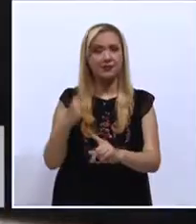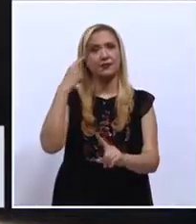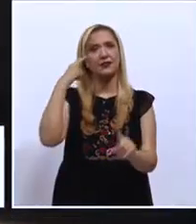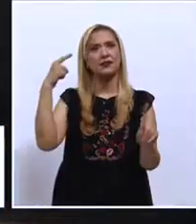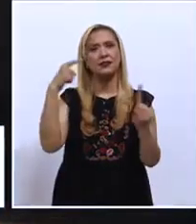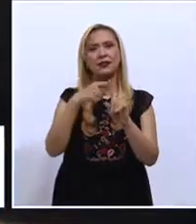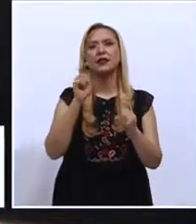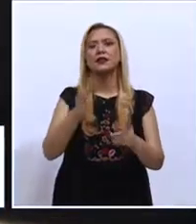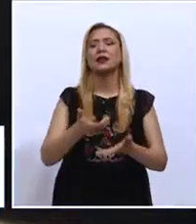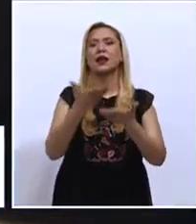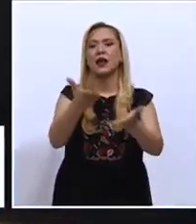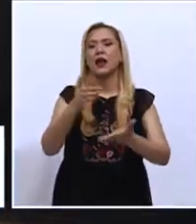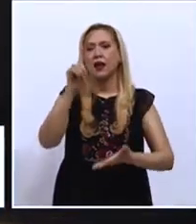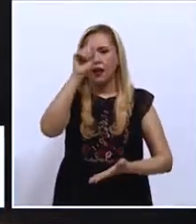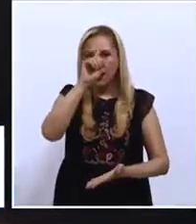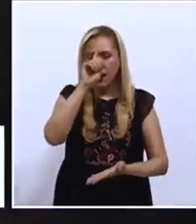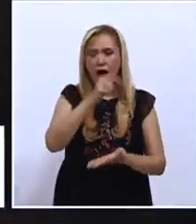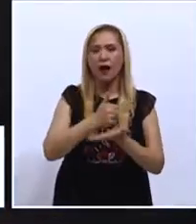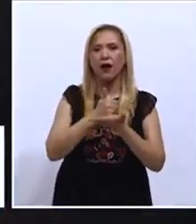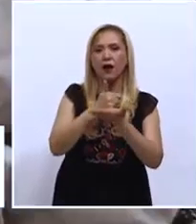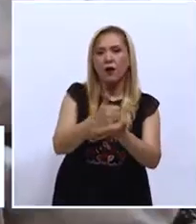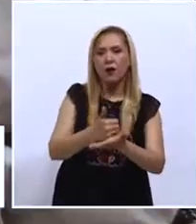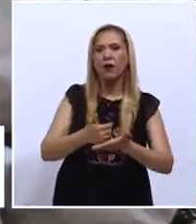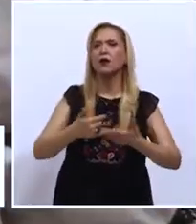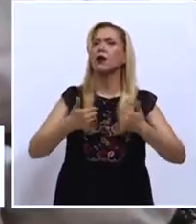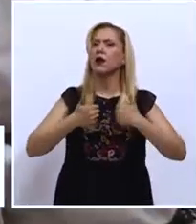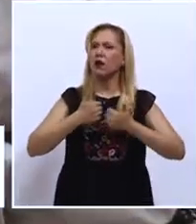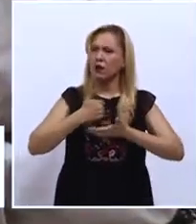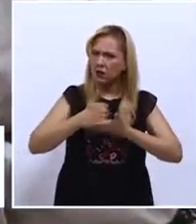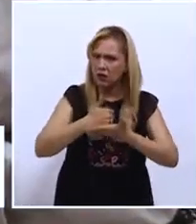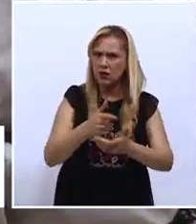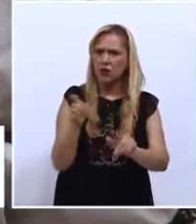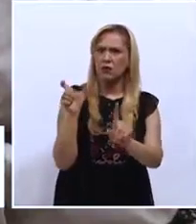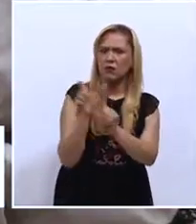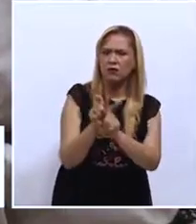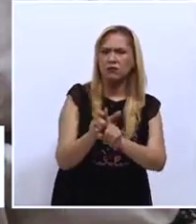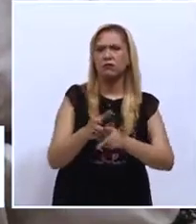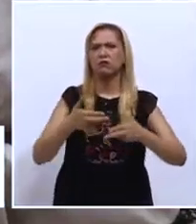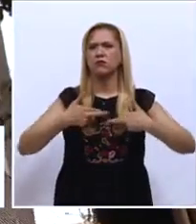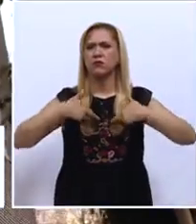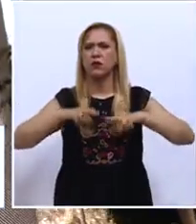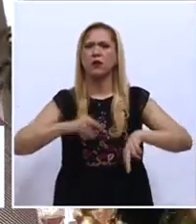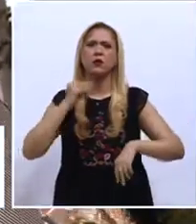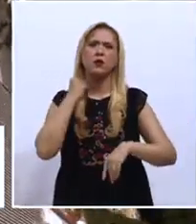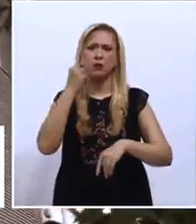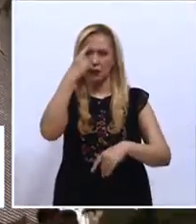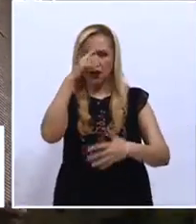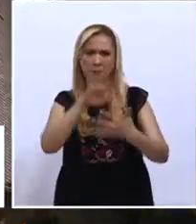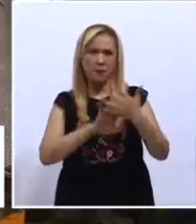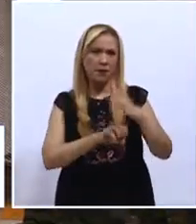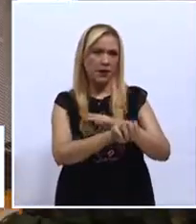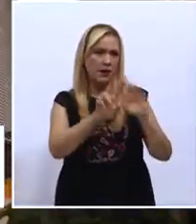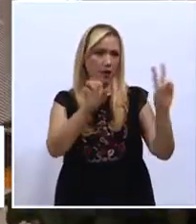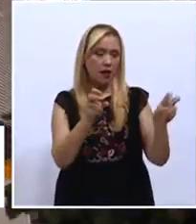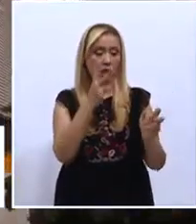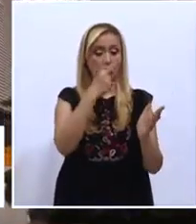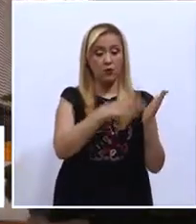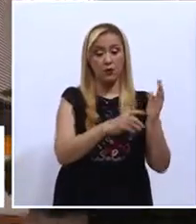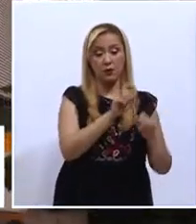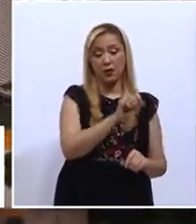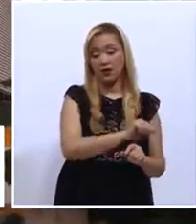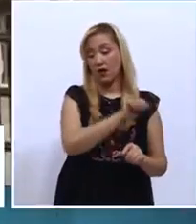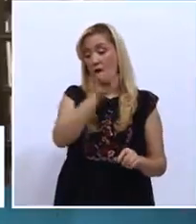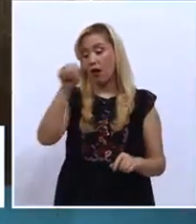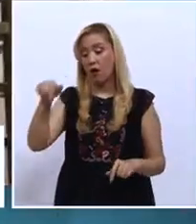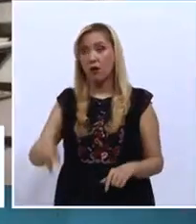proporcionar asesoría y representación jurídica en materia penal. Dicha institución ha logrado de diciembre de 2020 a la fecha que